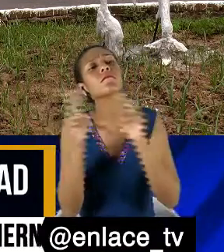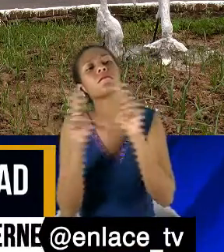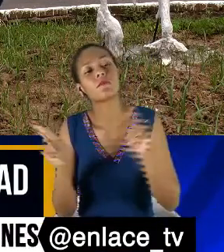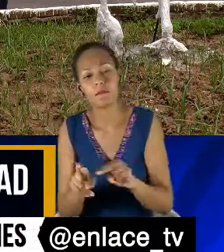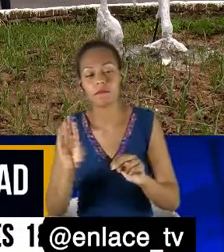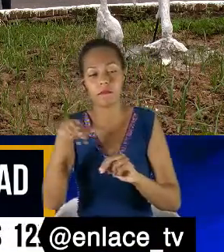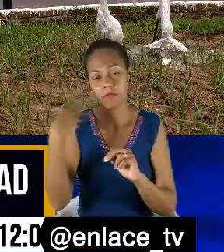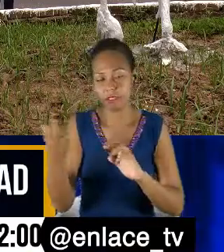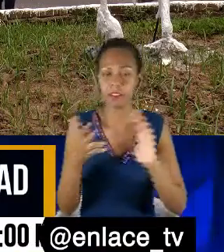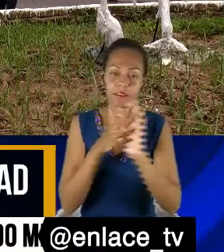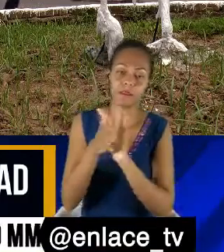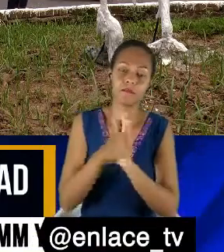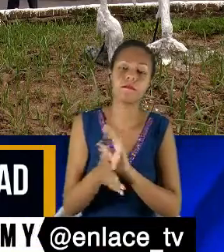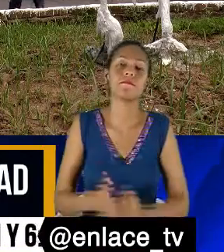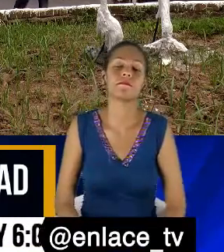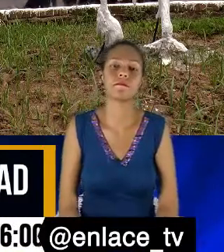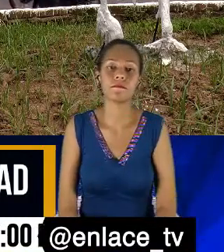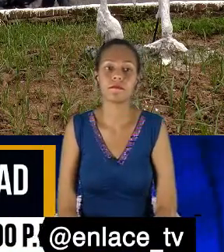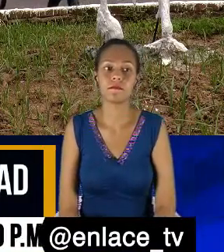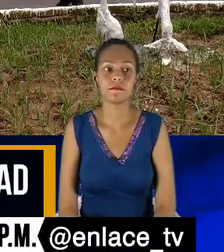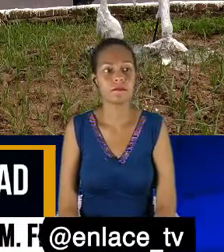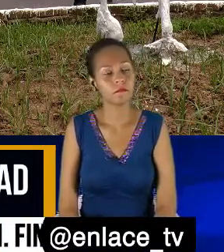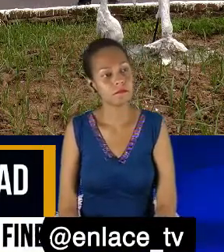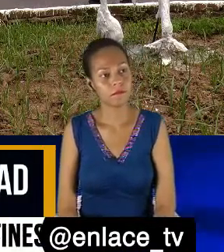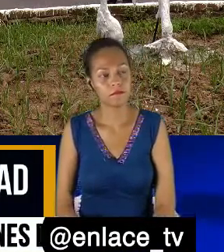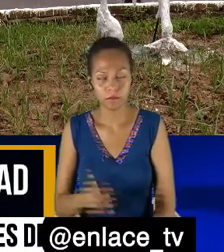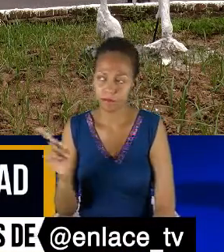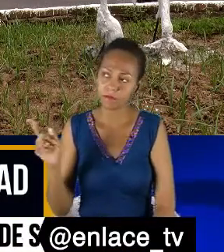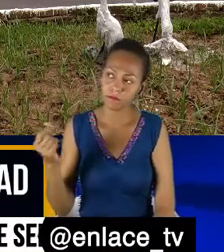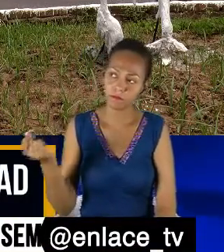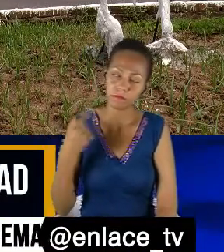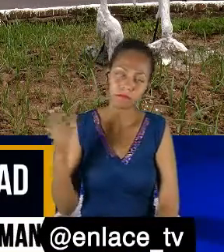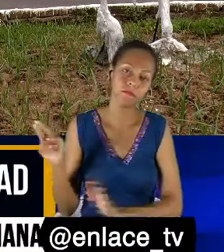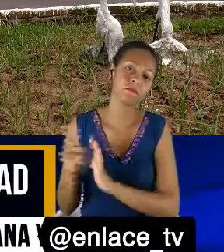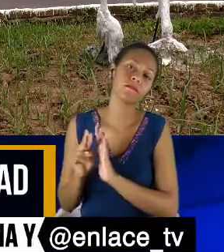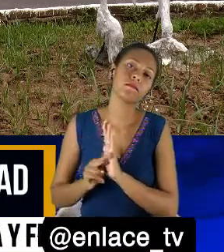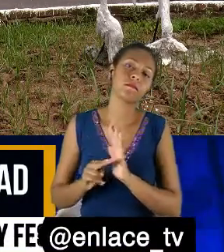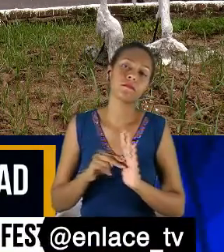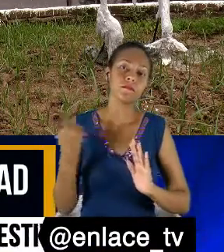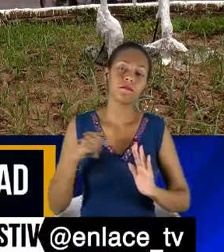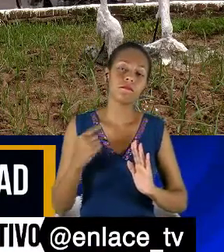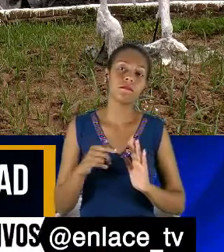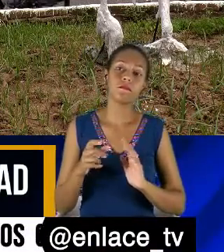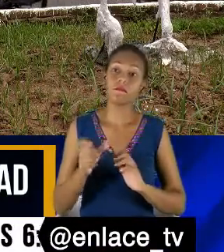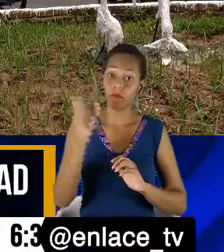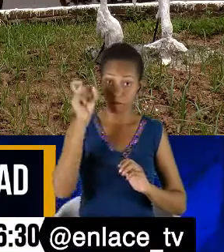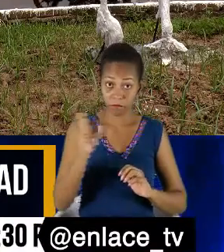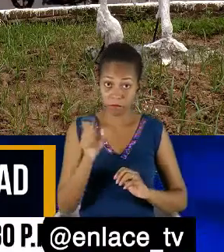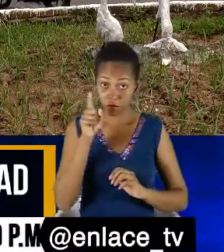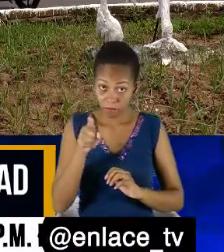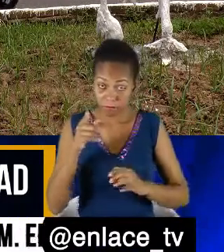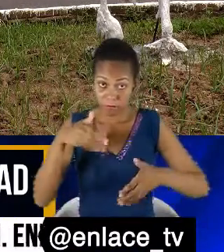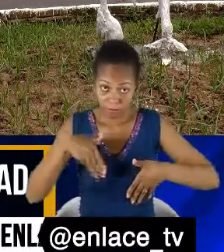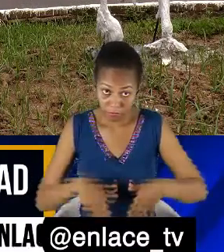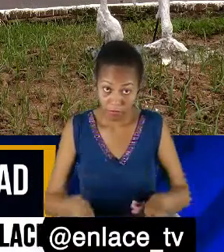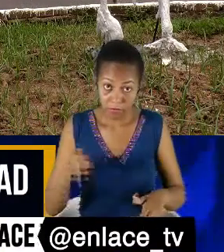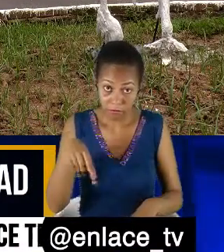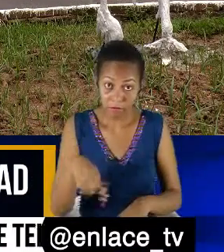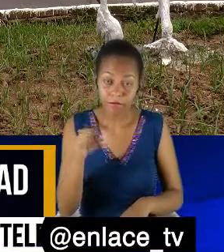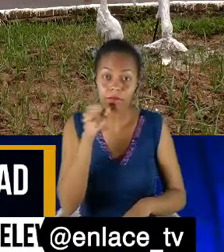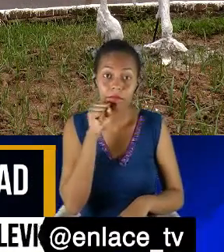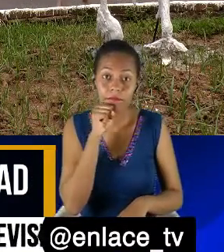respecto. Dentro de los requisitos que me preguntabas, importante es que la persona que es nacida en Barranca Bermeja no va a tener